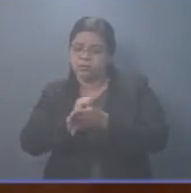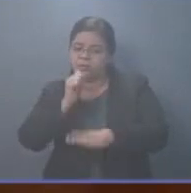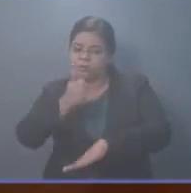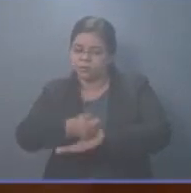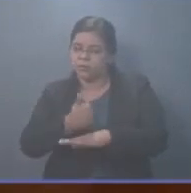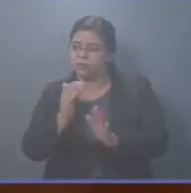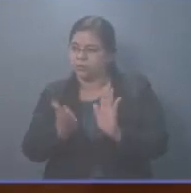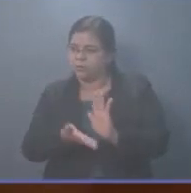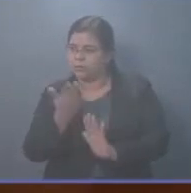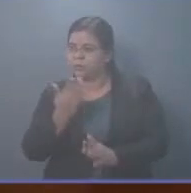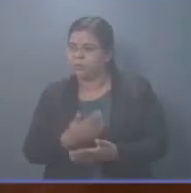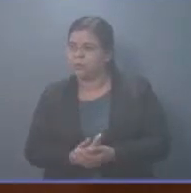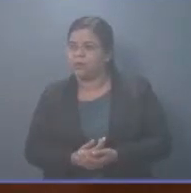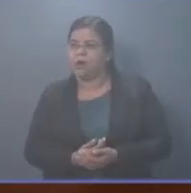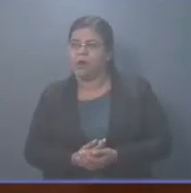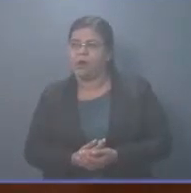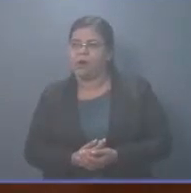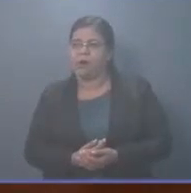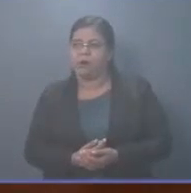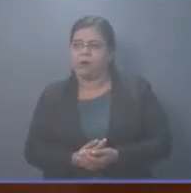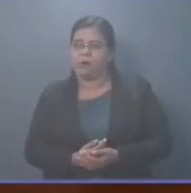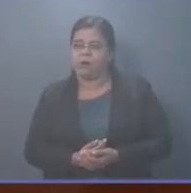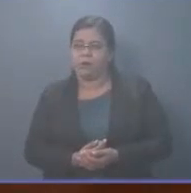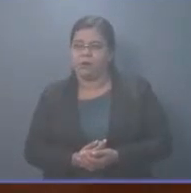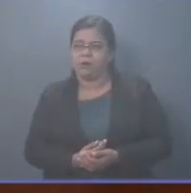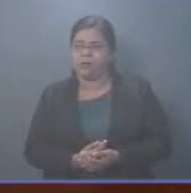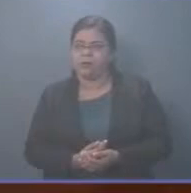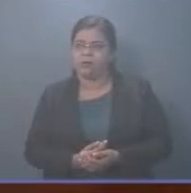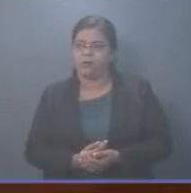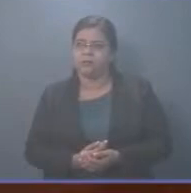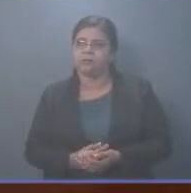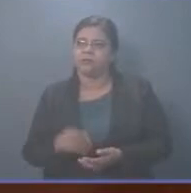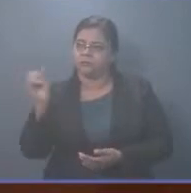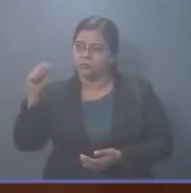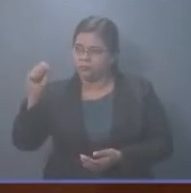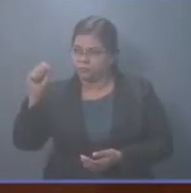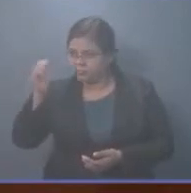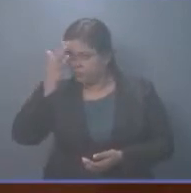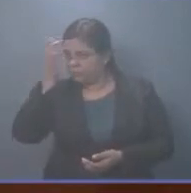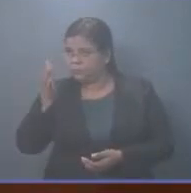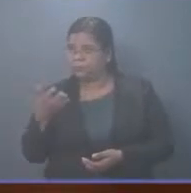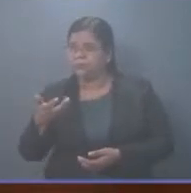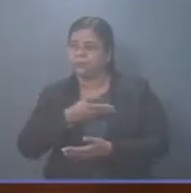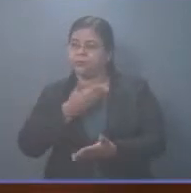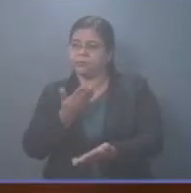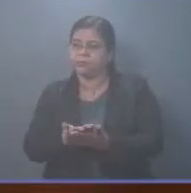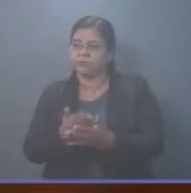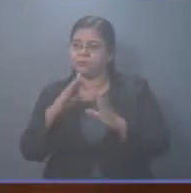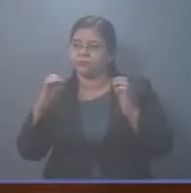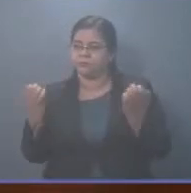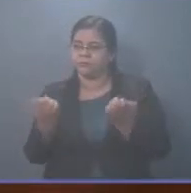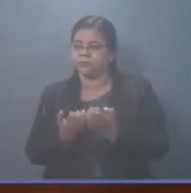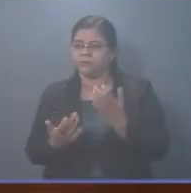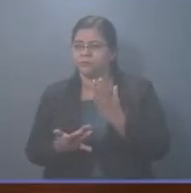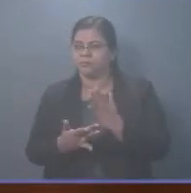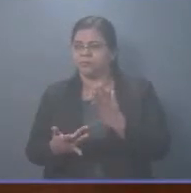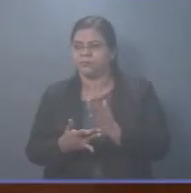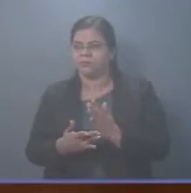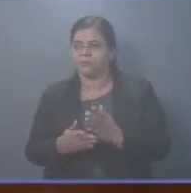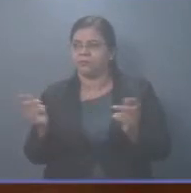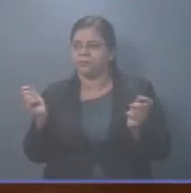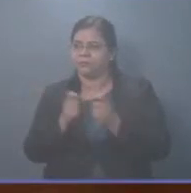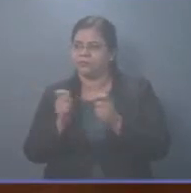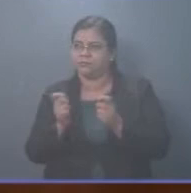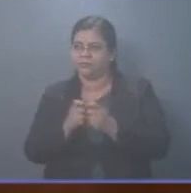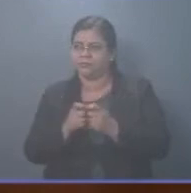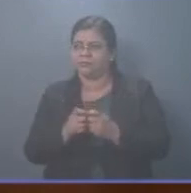quiénes no pueden pagar, ¿verdad? Sí. Sí, creo que la propuesta que nos trae el equipo técnico es bastante concreta y